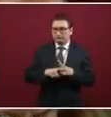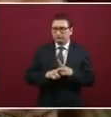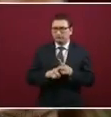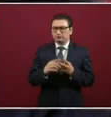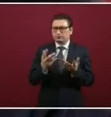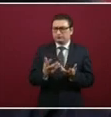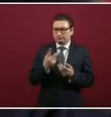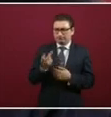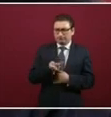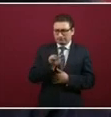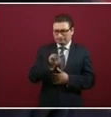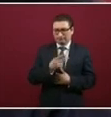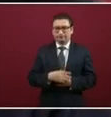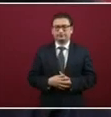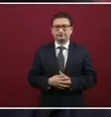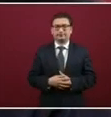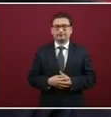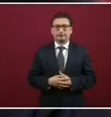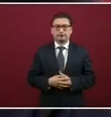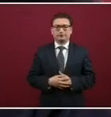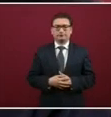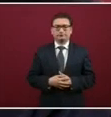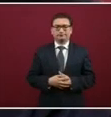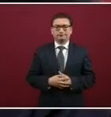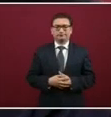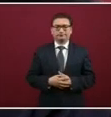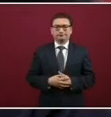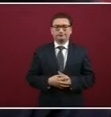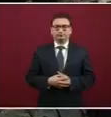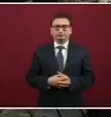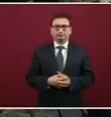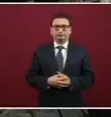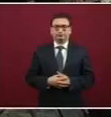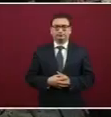si tiene algún